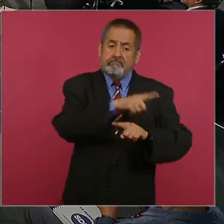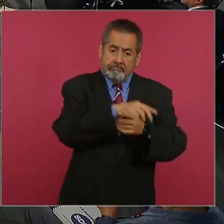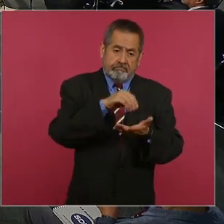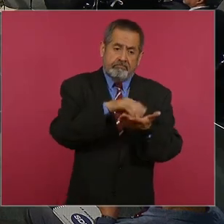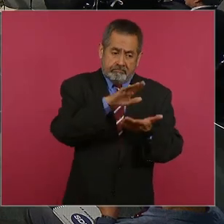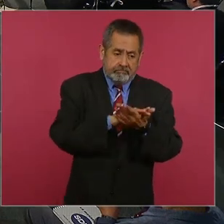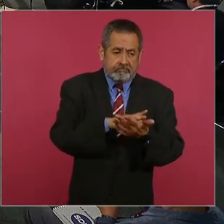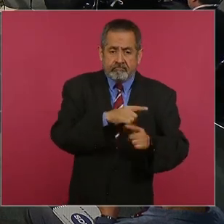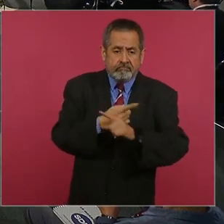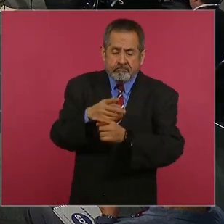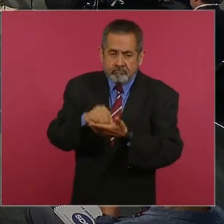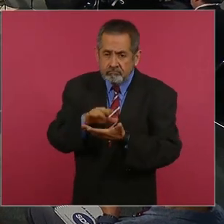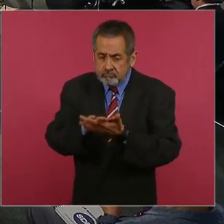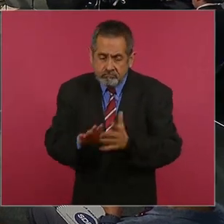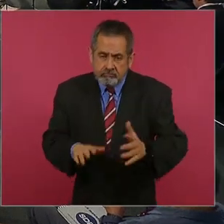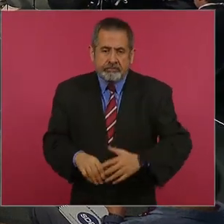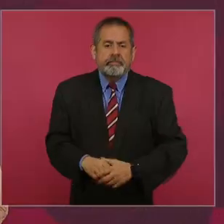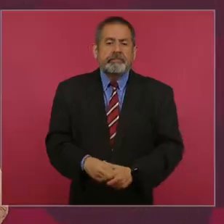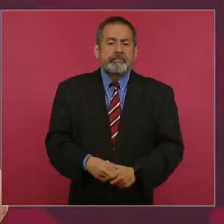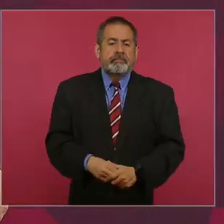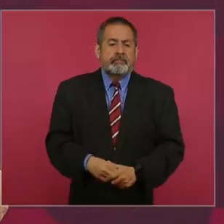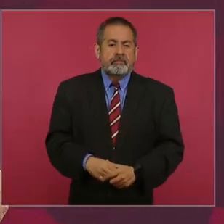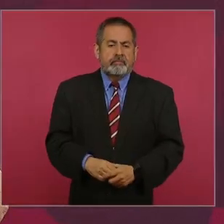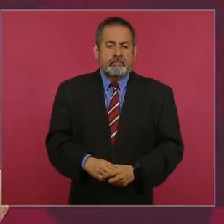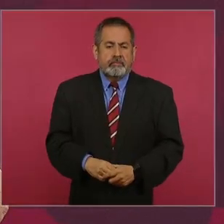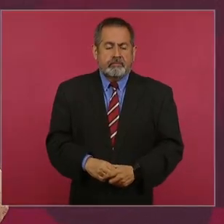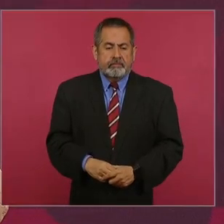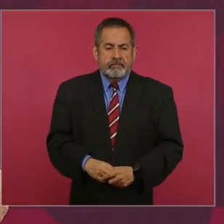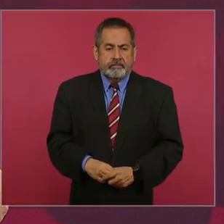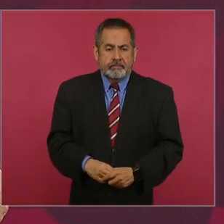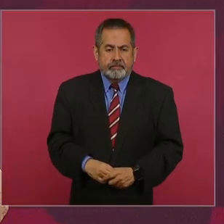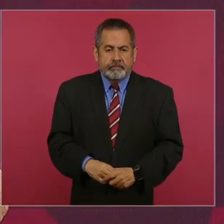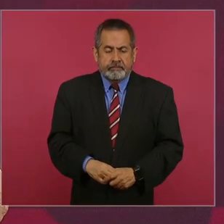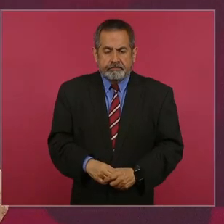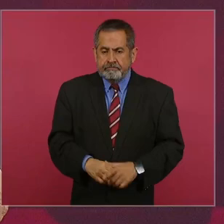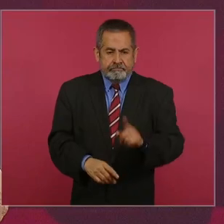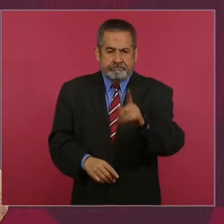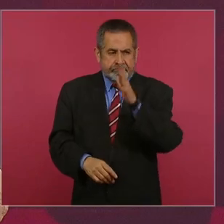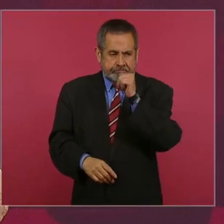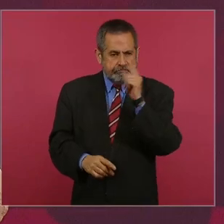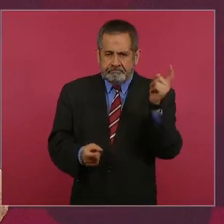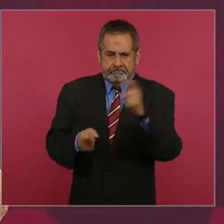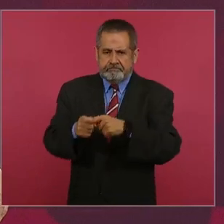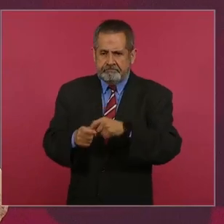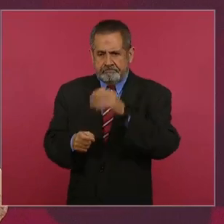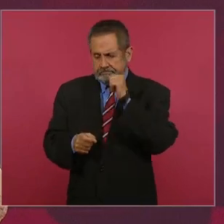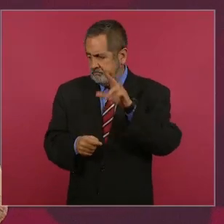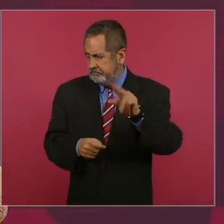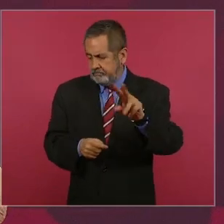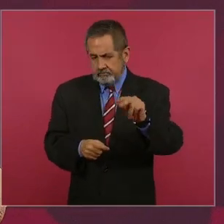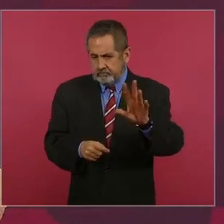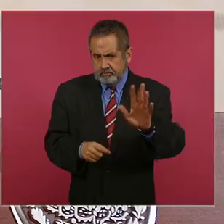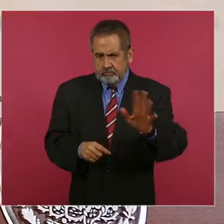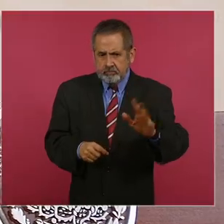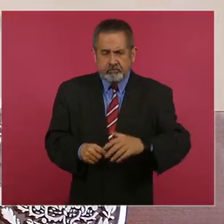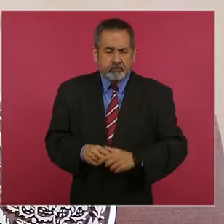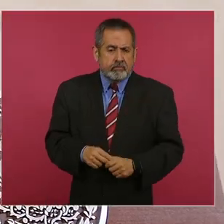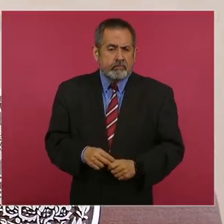pederastía ¿no? No se puede primero porque no tienen